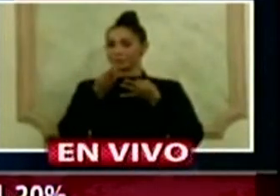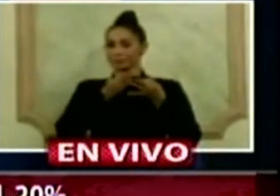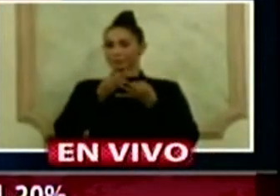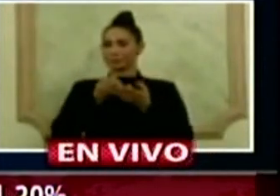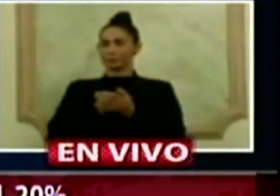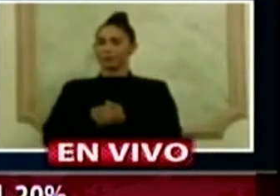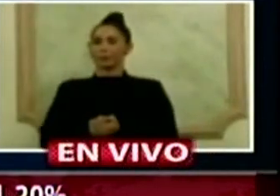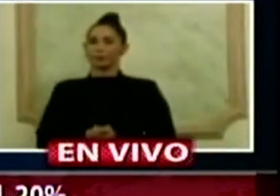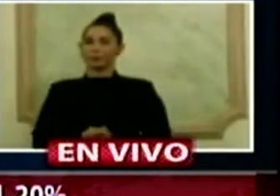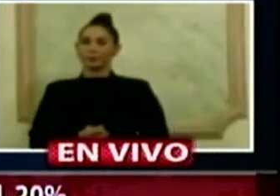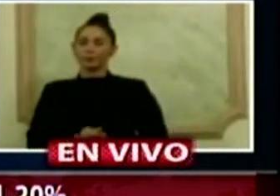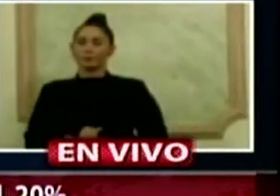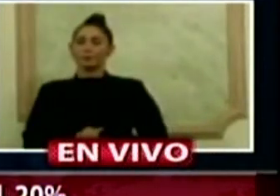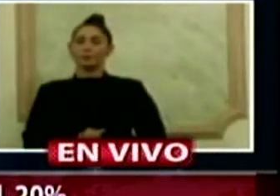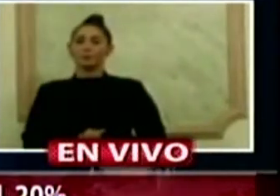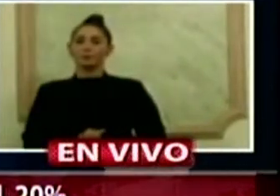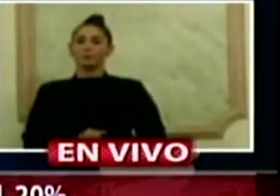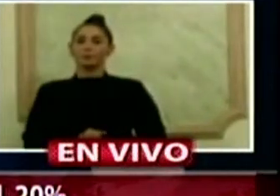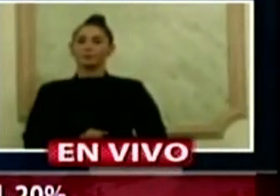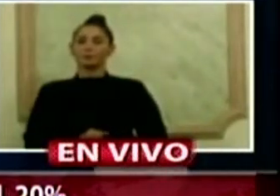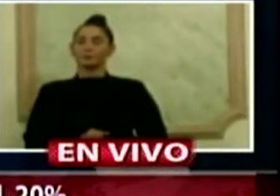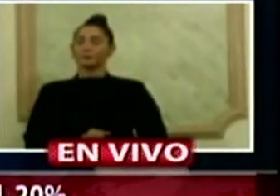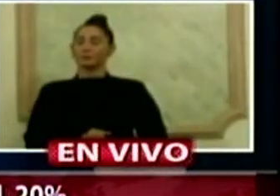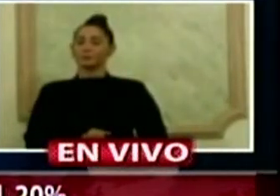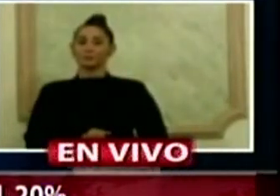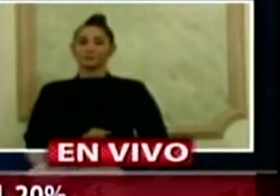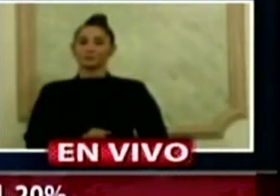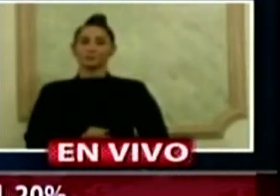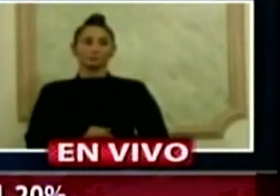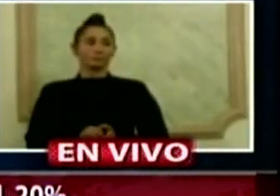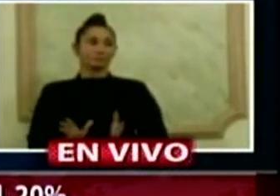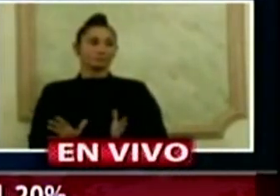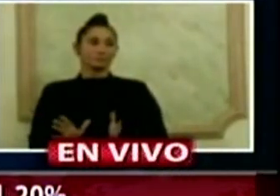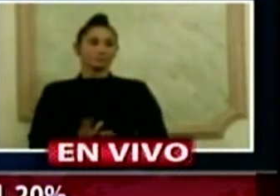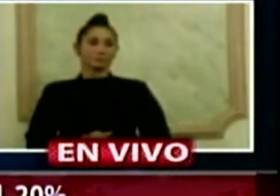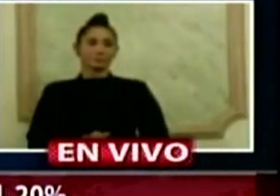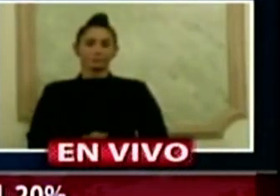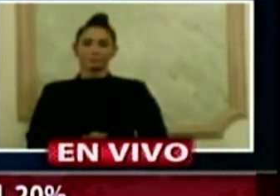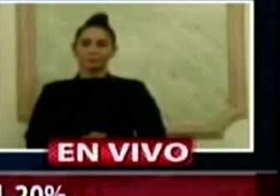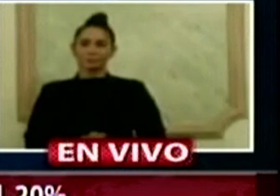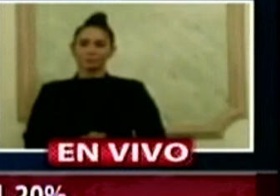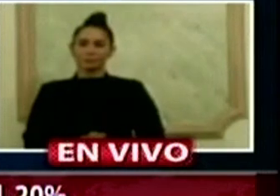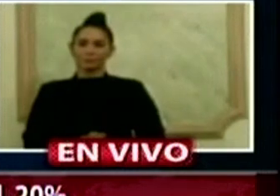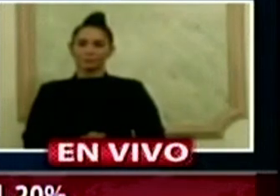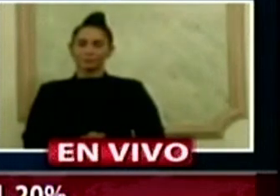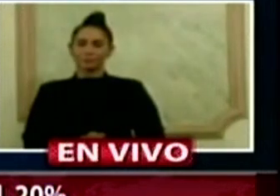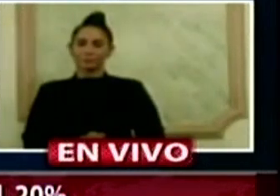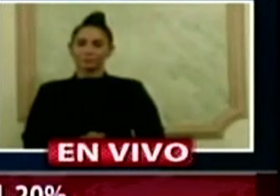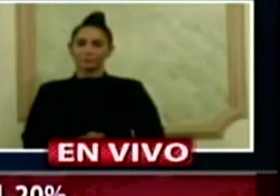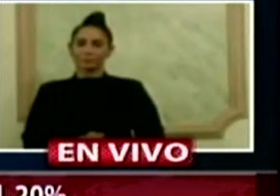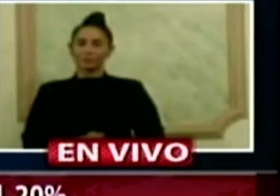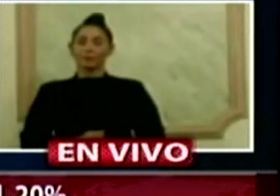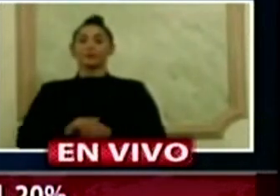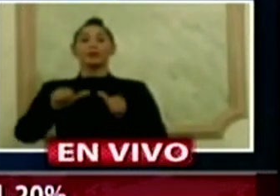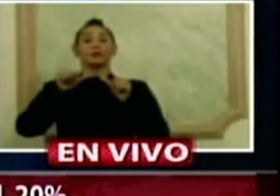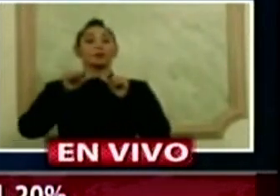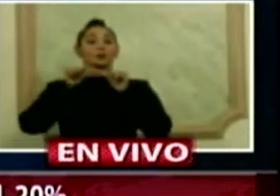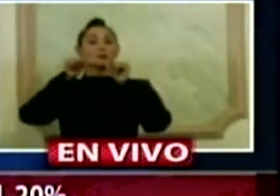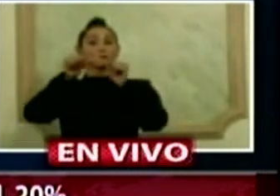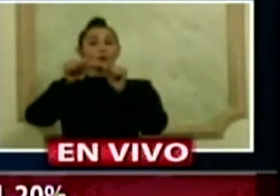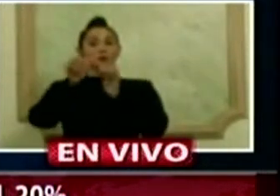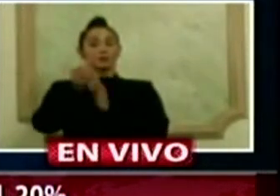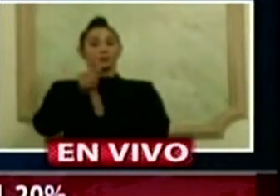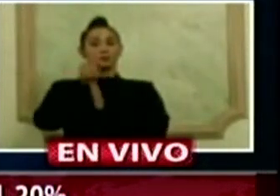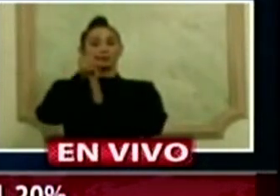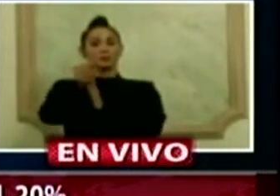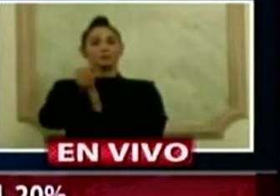Solo todos unidos, conscientes, siguiendo las directrices